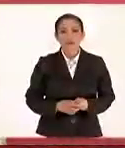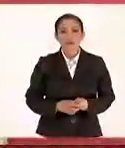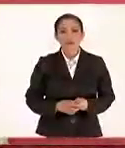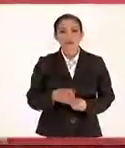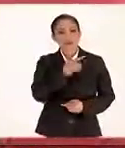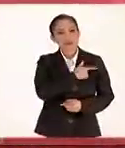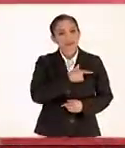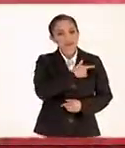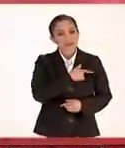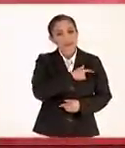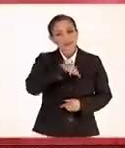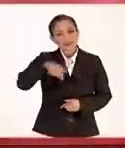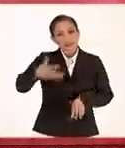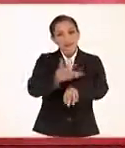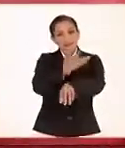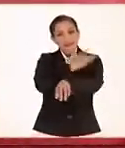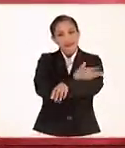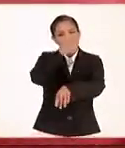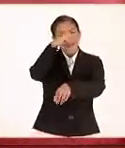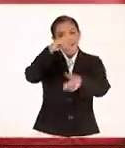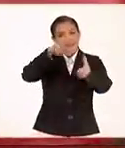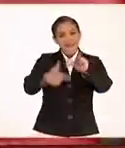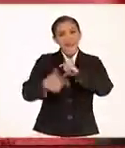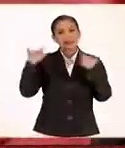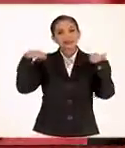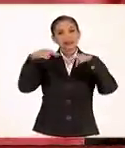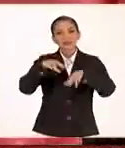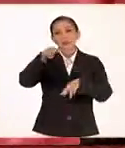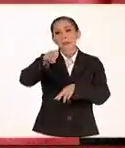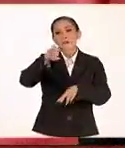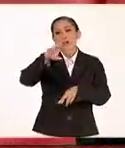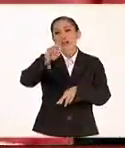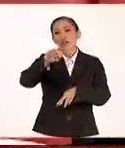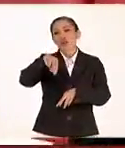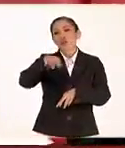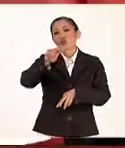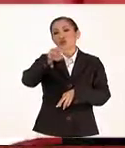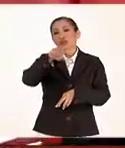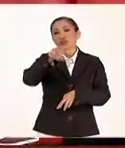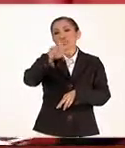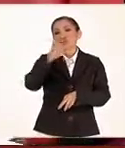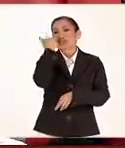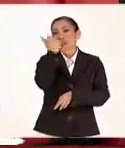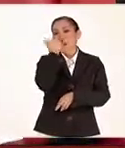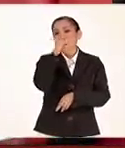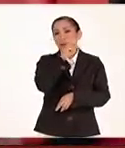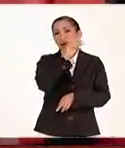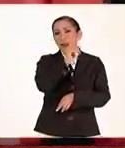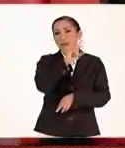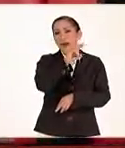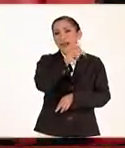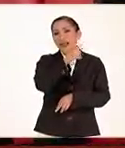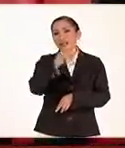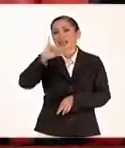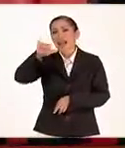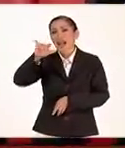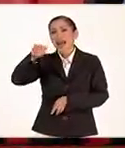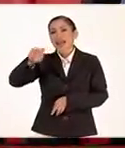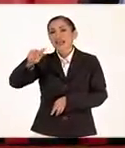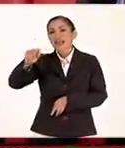nos da muchísimo gusto que estén aquí en el estudio de méxico al día el profesor marco núñez y las alumnas paola vargas y janet